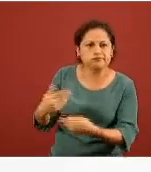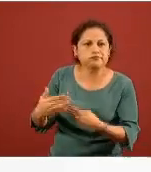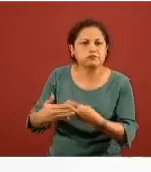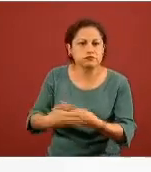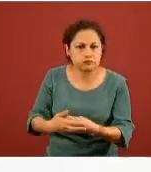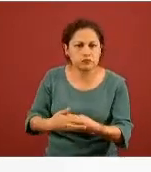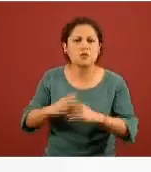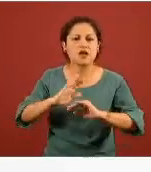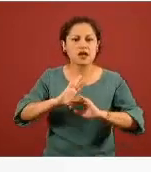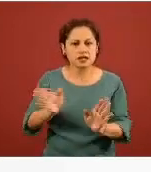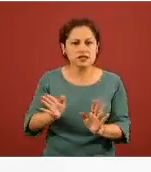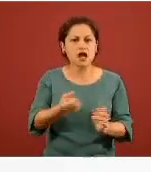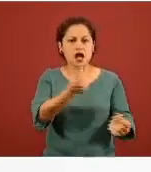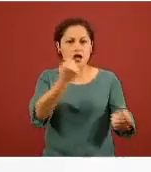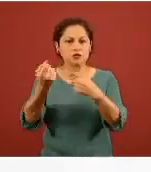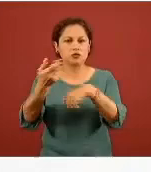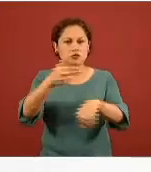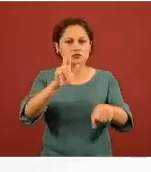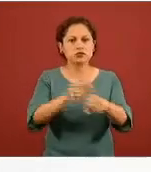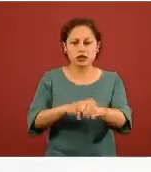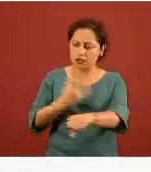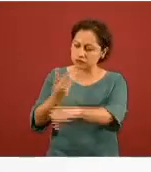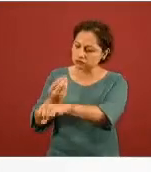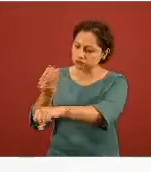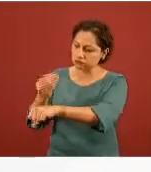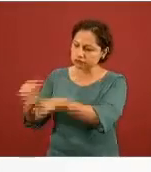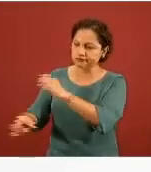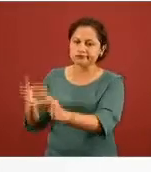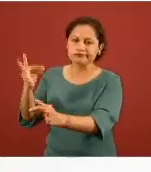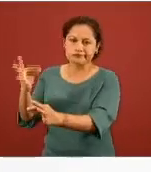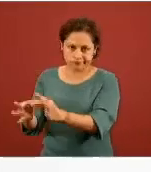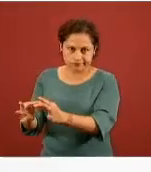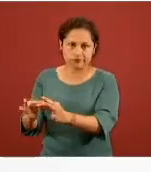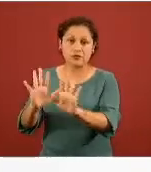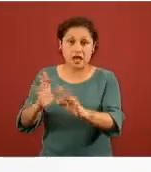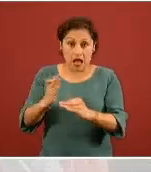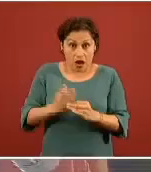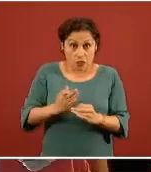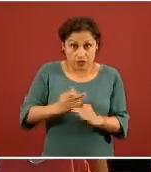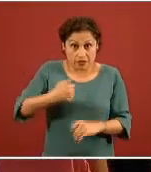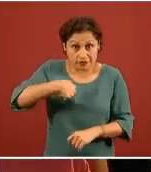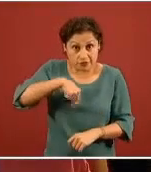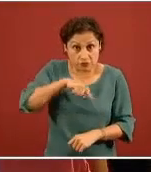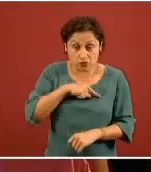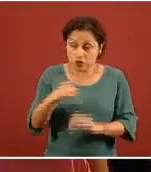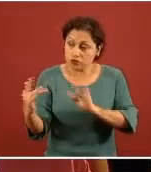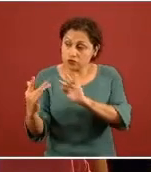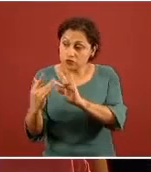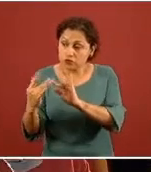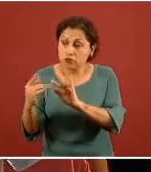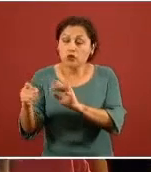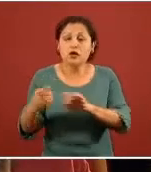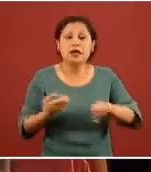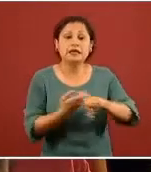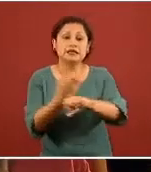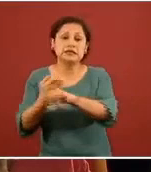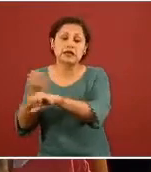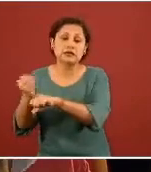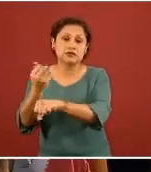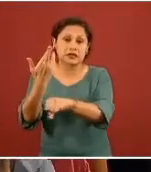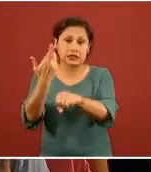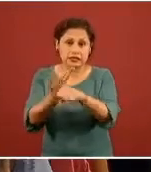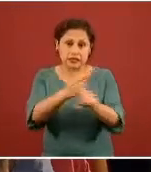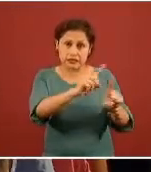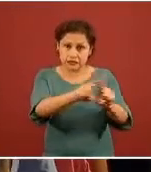para que se retome la atención en estos espacios. Eso es un diálogo que tenemos con las secretarías estatales. Y lo